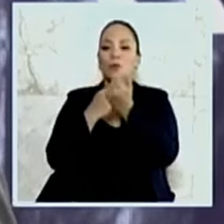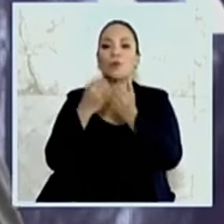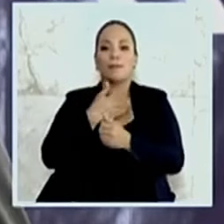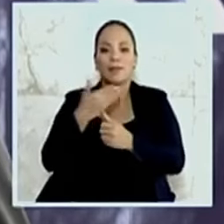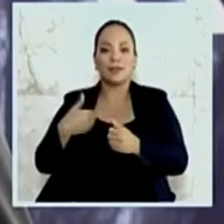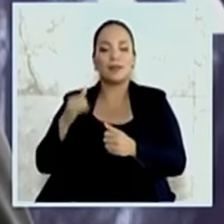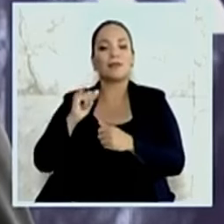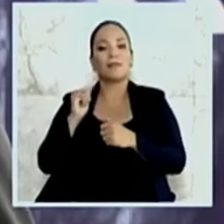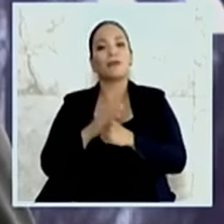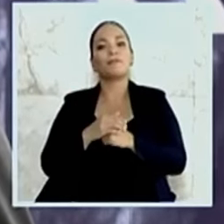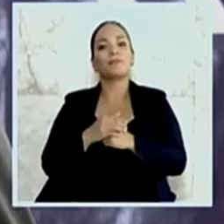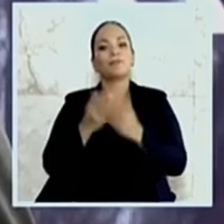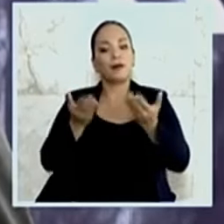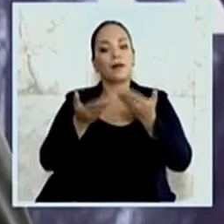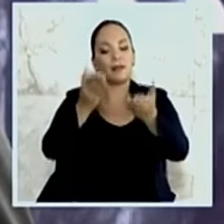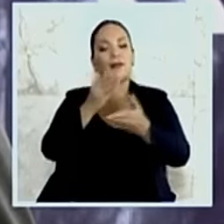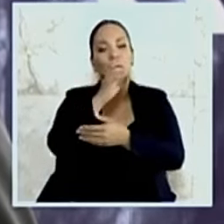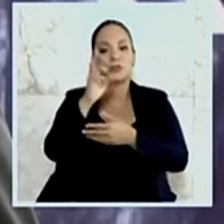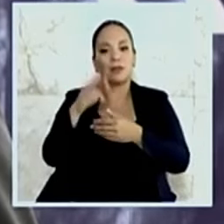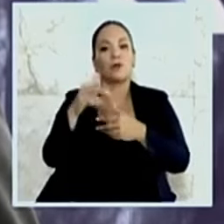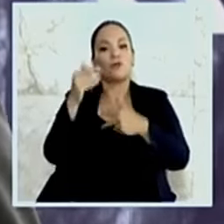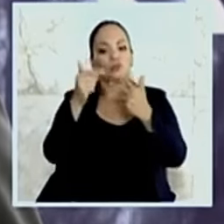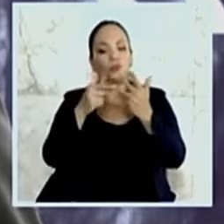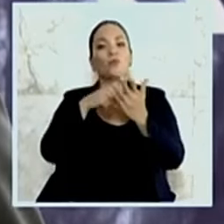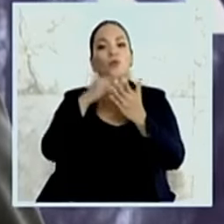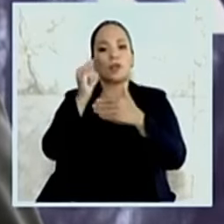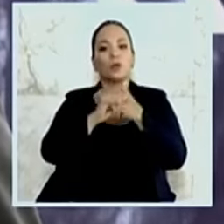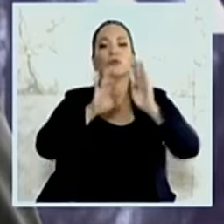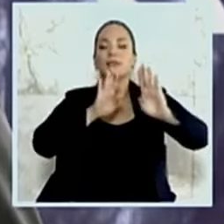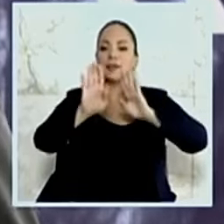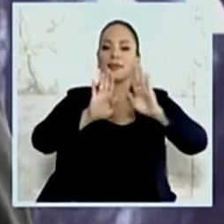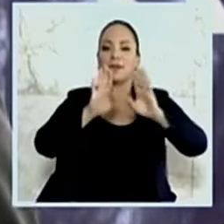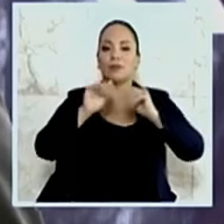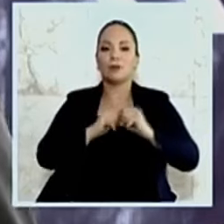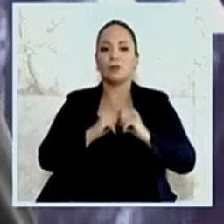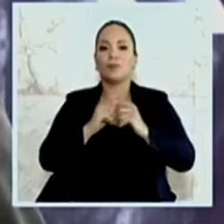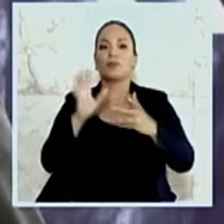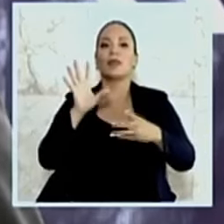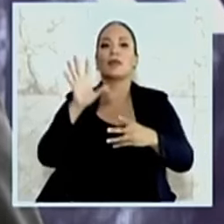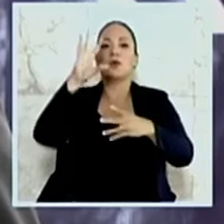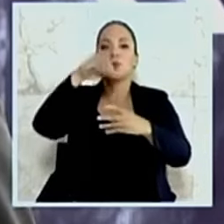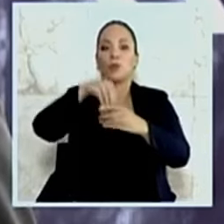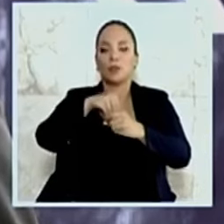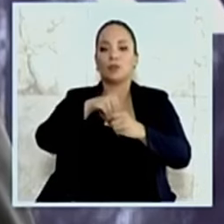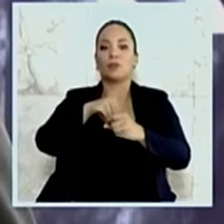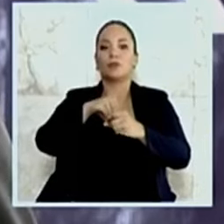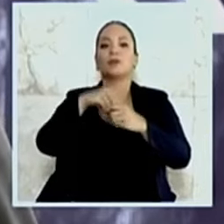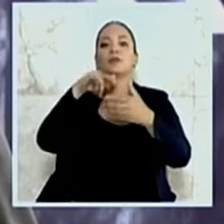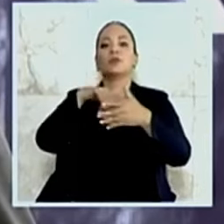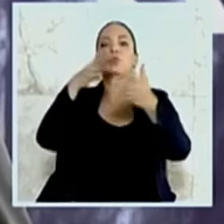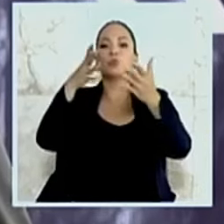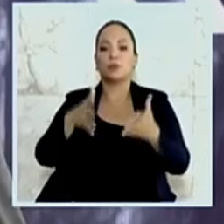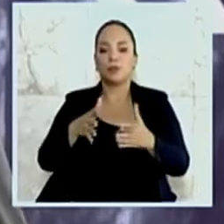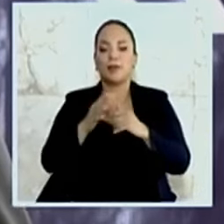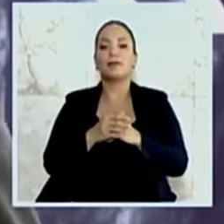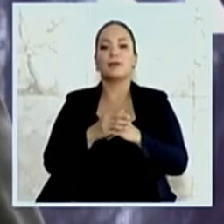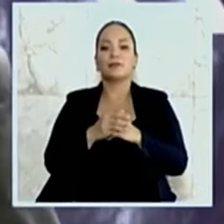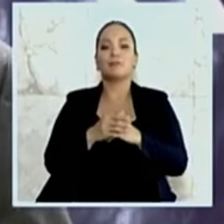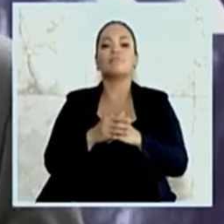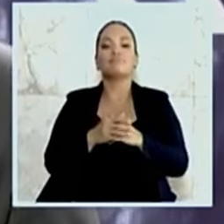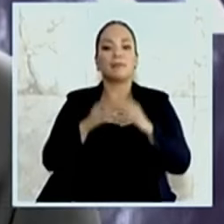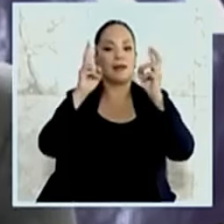eso por supuesto garantiza la transparencia de los resultados. Así que muy contentos de trabajar juntos, ministra, con el apoyo del presidente para